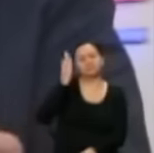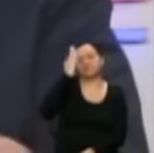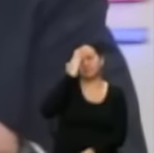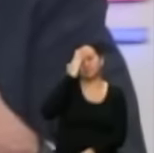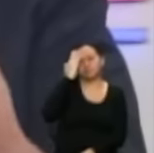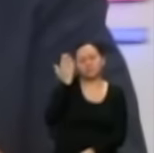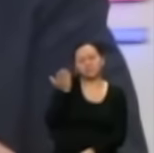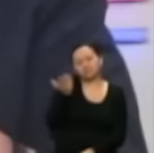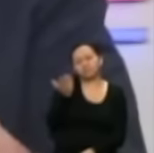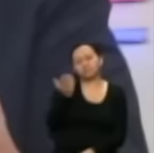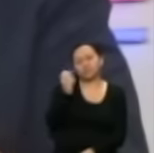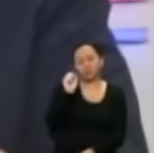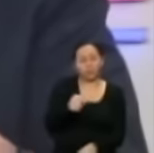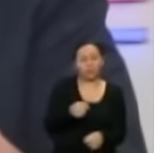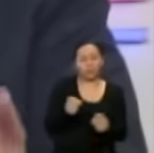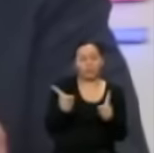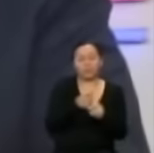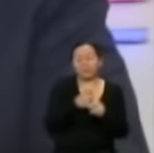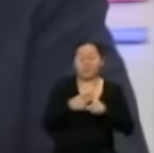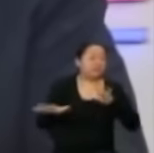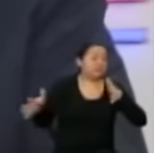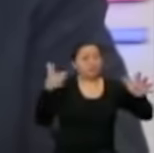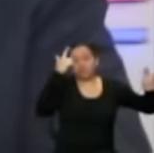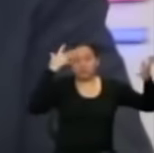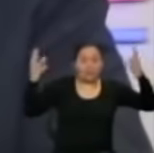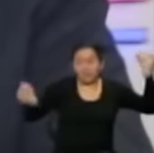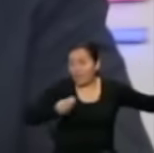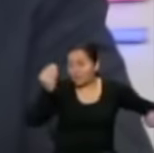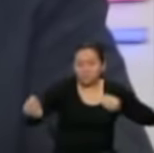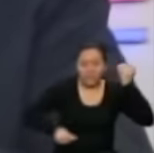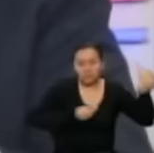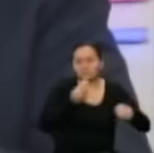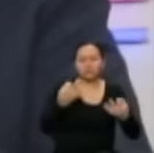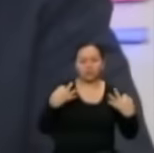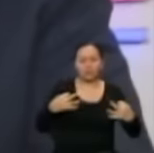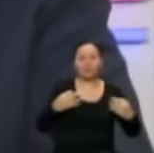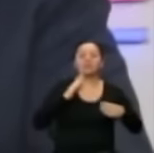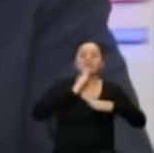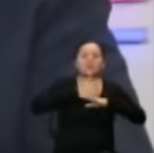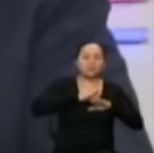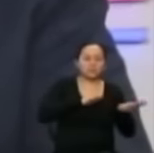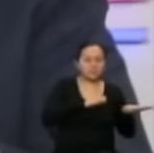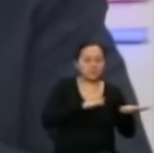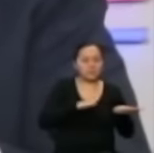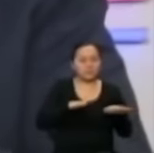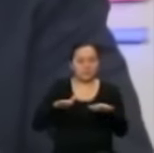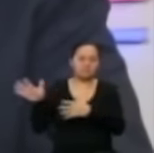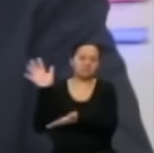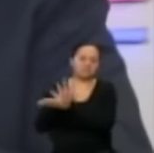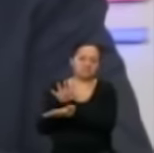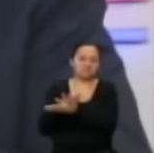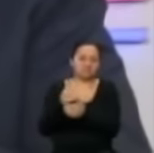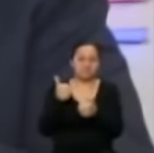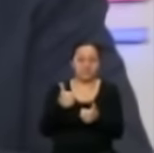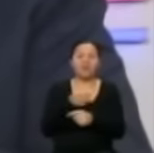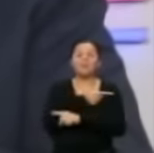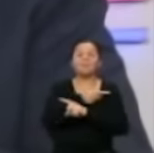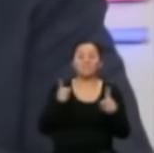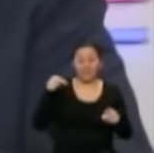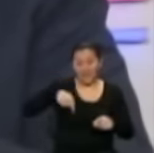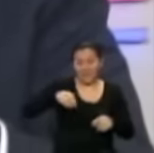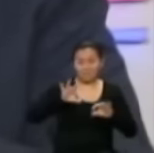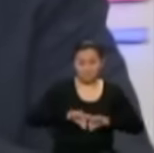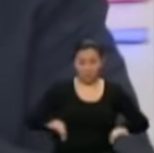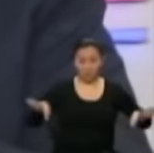rebasadas al principio de este tipo de evento. Acá lo importante no es cómo se reaccionó 24 horas